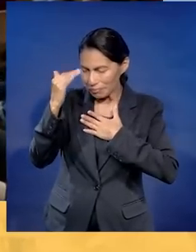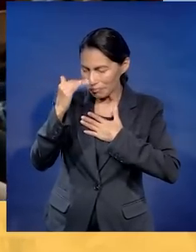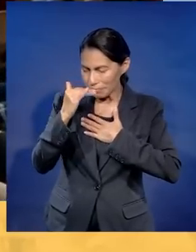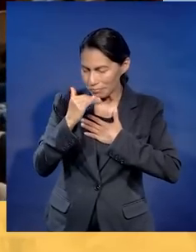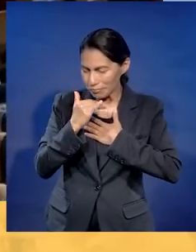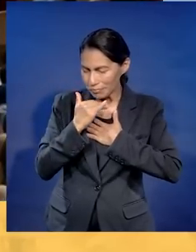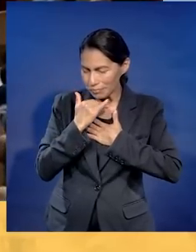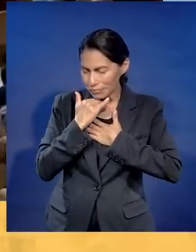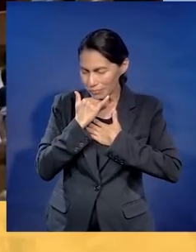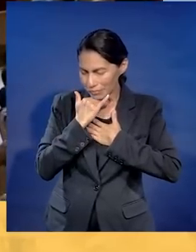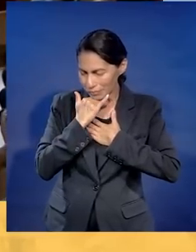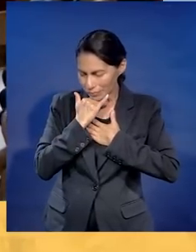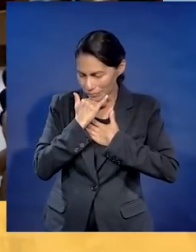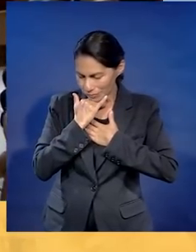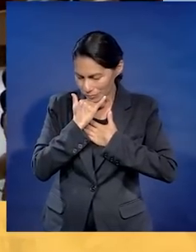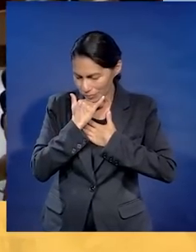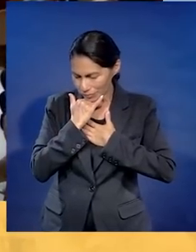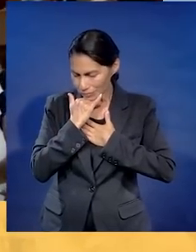ruego, mi